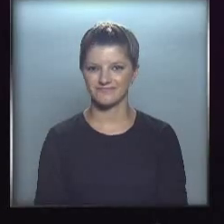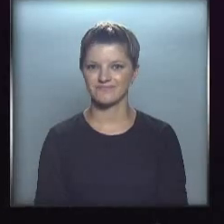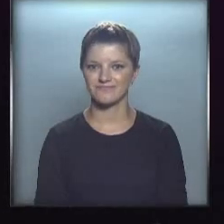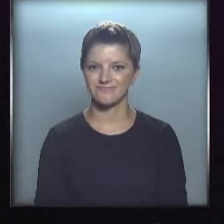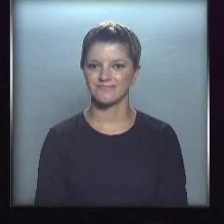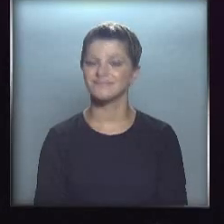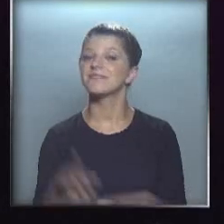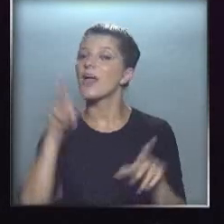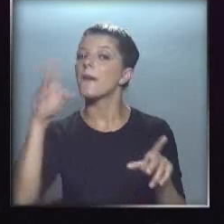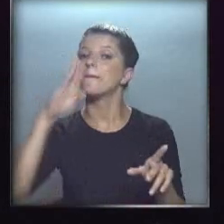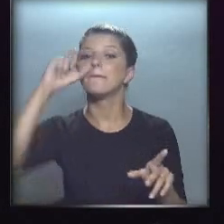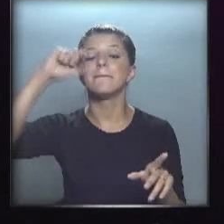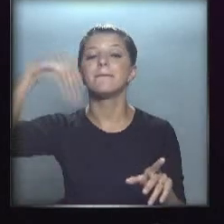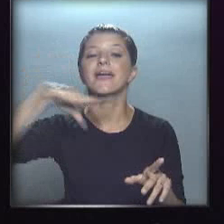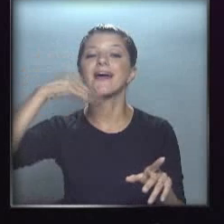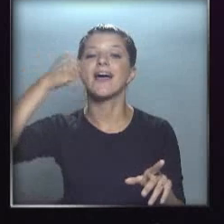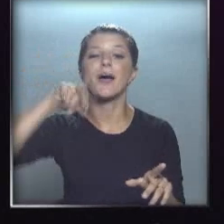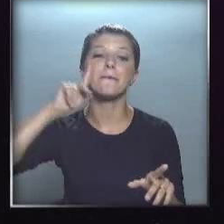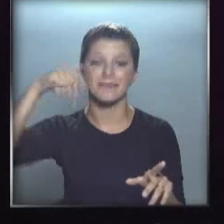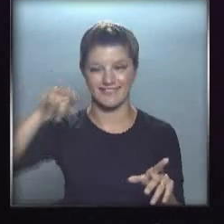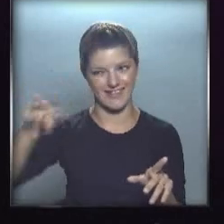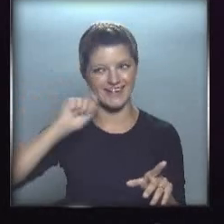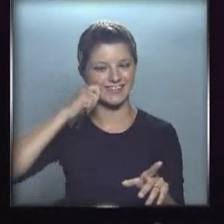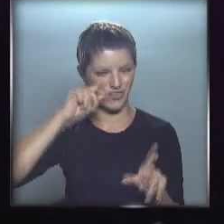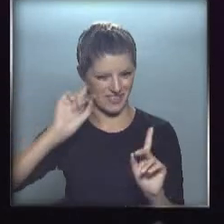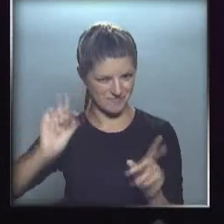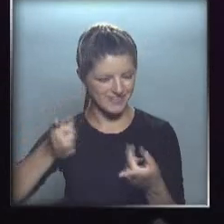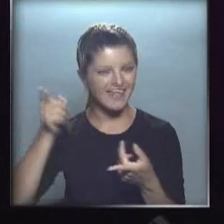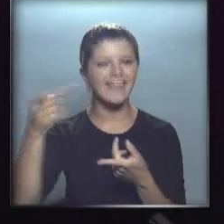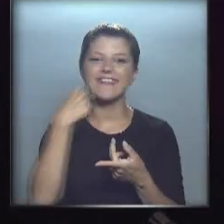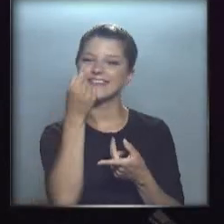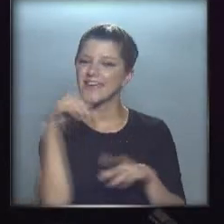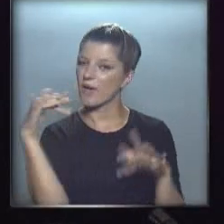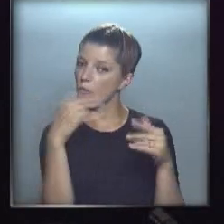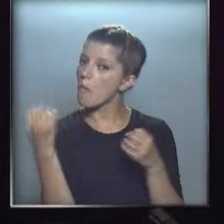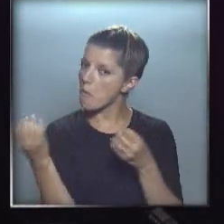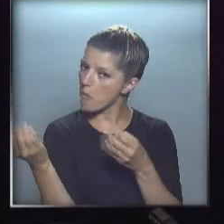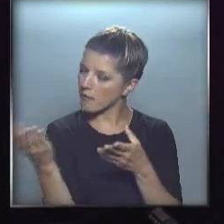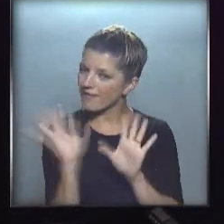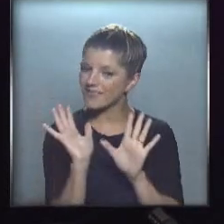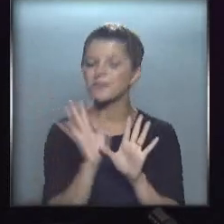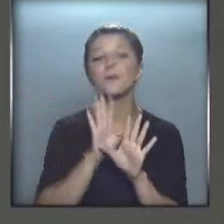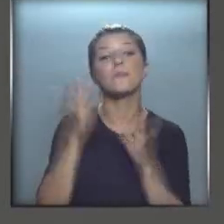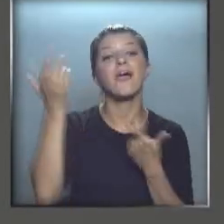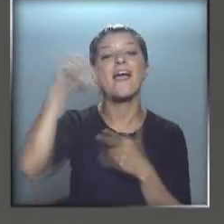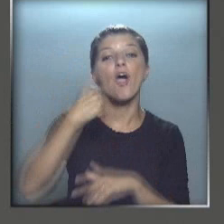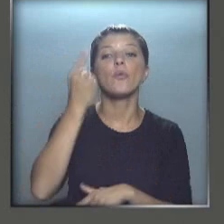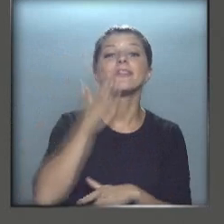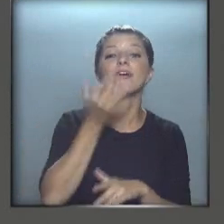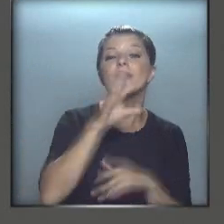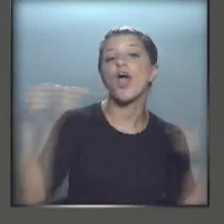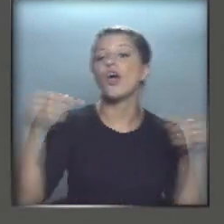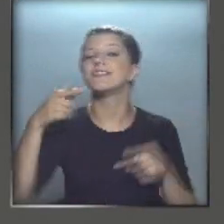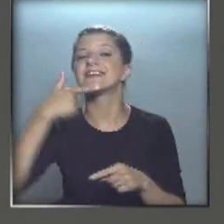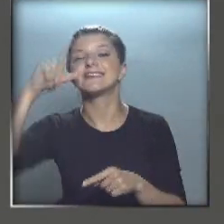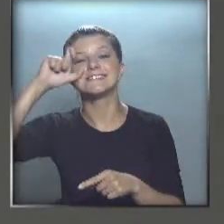de nuestros galanes, dicen que juega muy bien. Lo transmitimos, ¿eh? El duelo de una tarde cualquiera contra Señales.